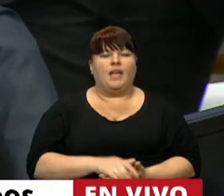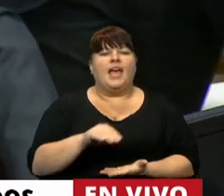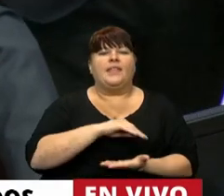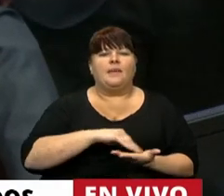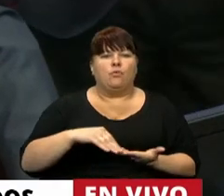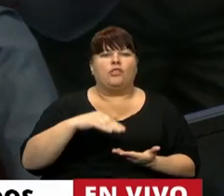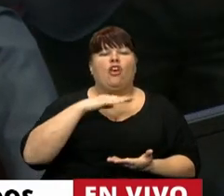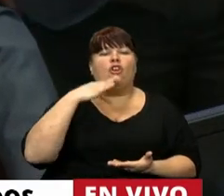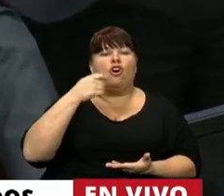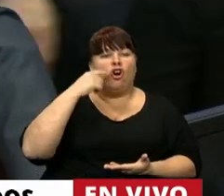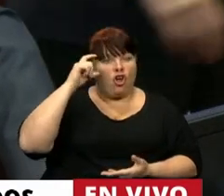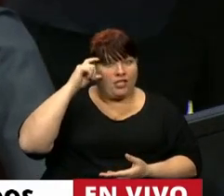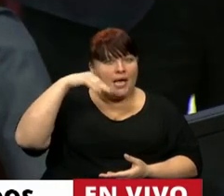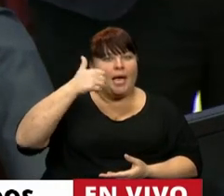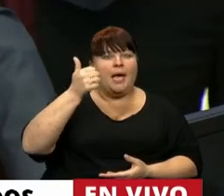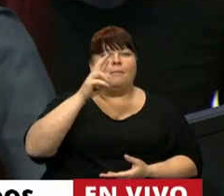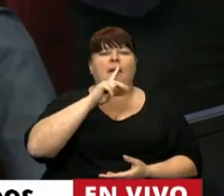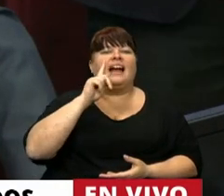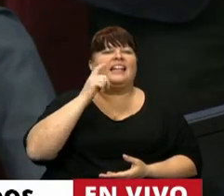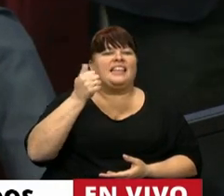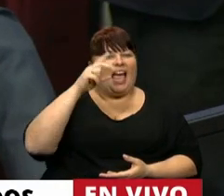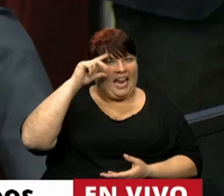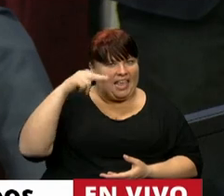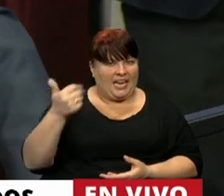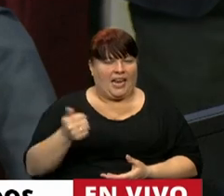Diputado José Luis Martiarena.